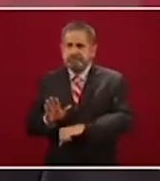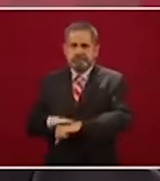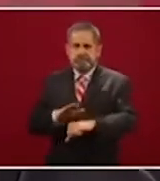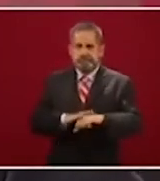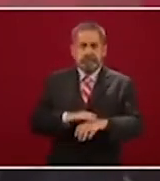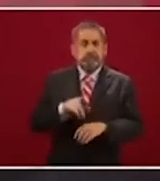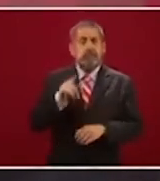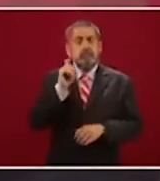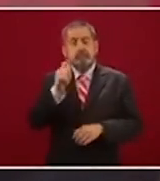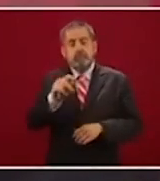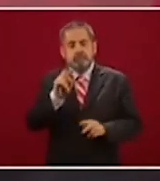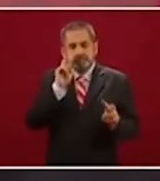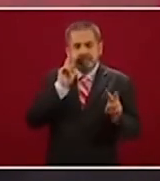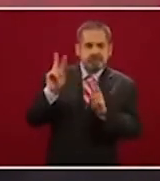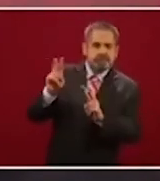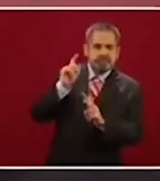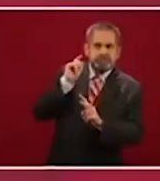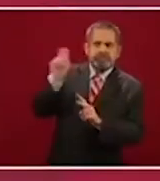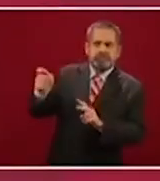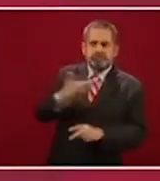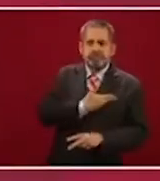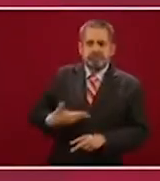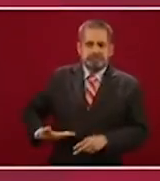escuchen al presidente.